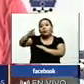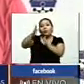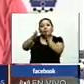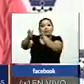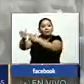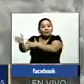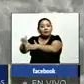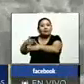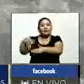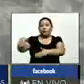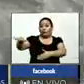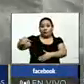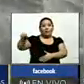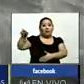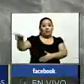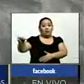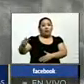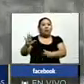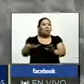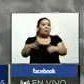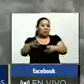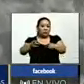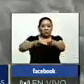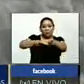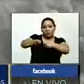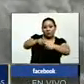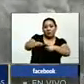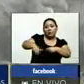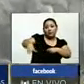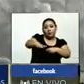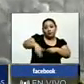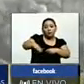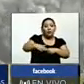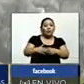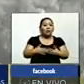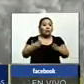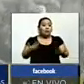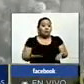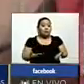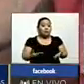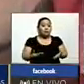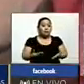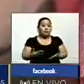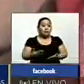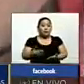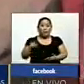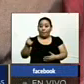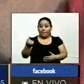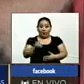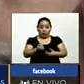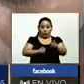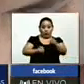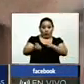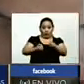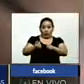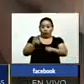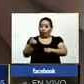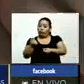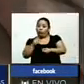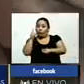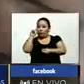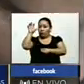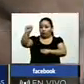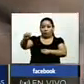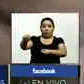Pacífica, ¿verdad? Esto dentro del plan de control de territorio, ¿verdad? Personal de la patrulla FOCA